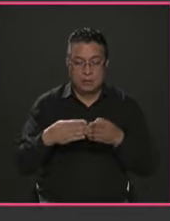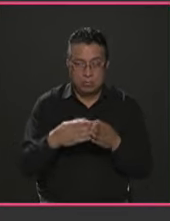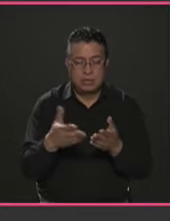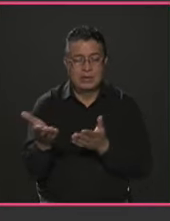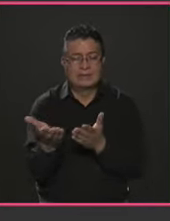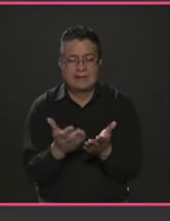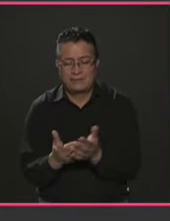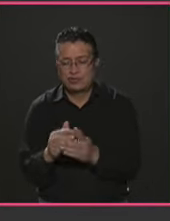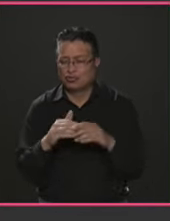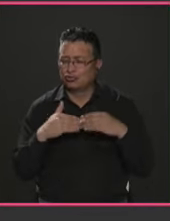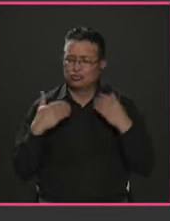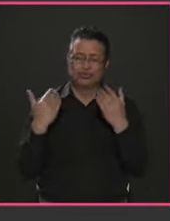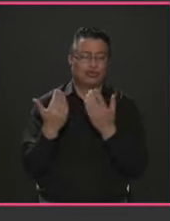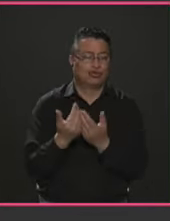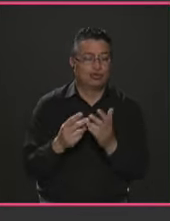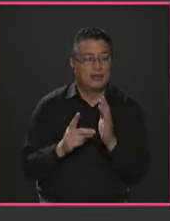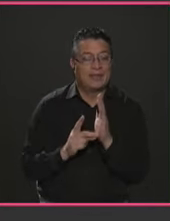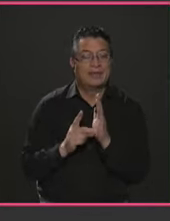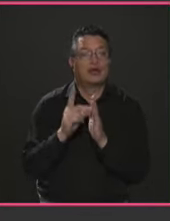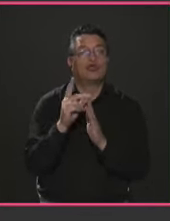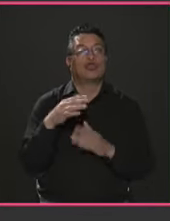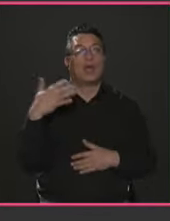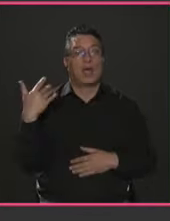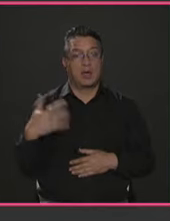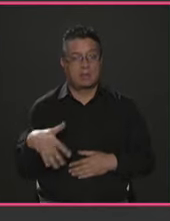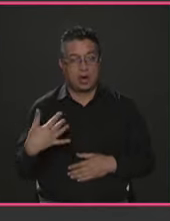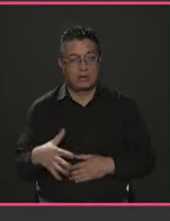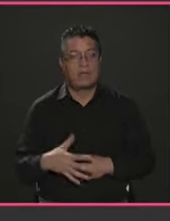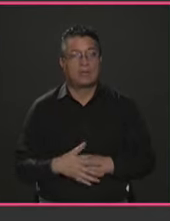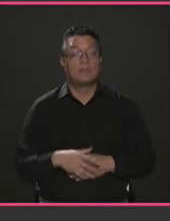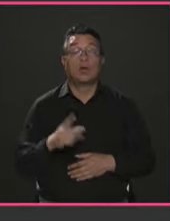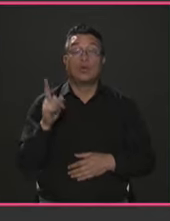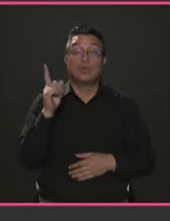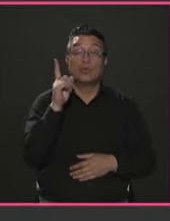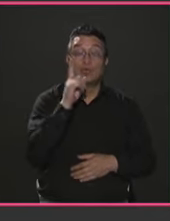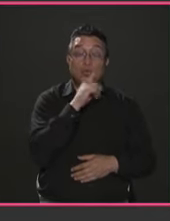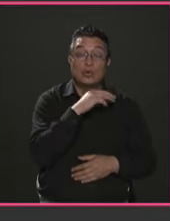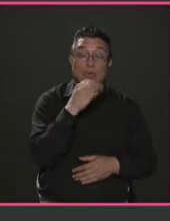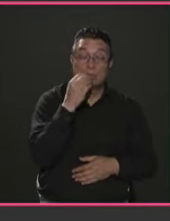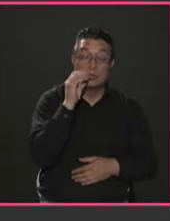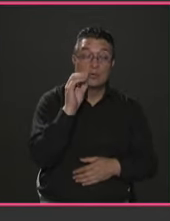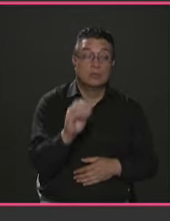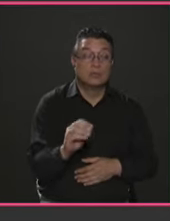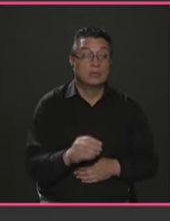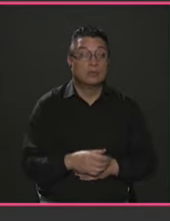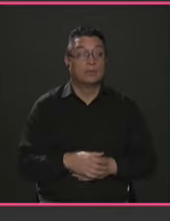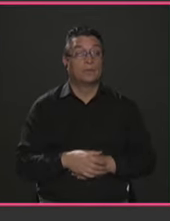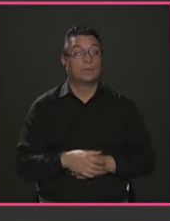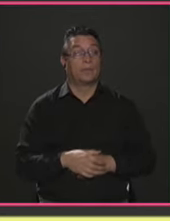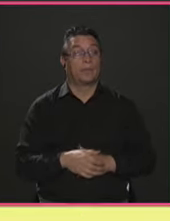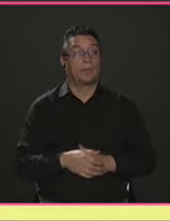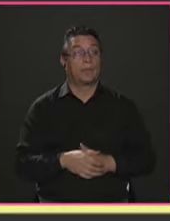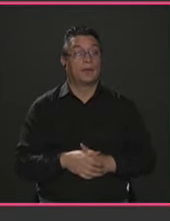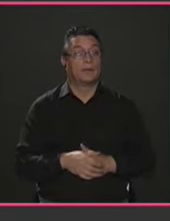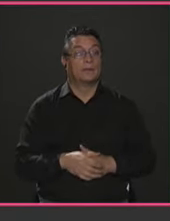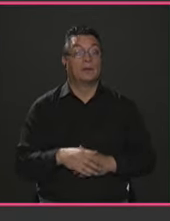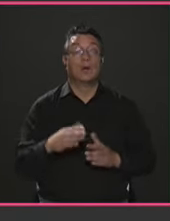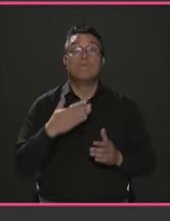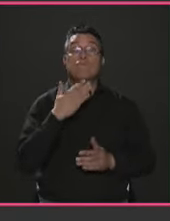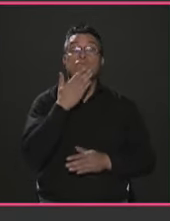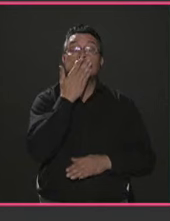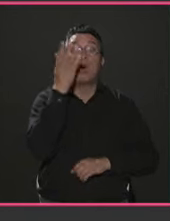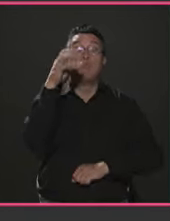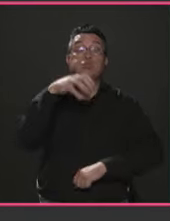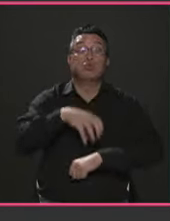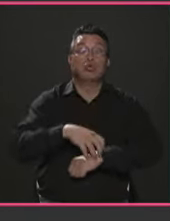genera todo un desarrollo importante Por último y para terminar puntarena es el